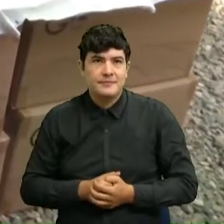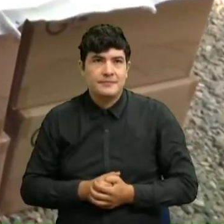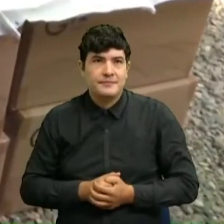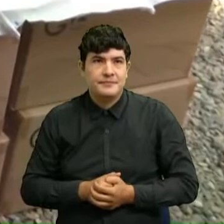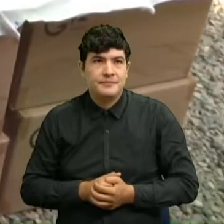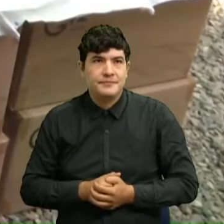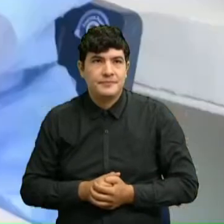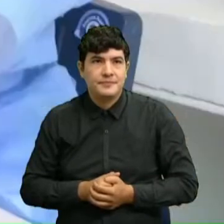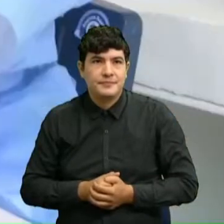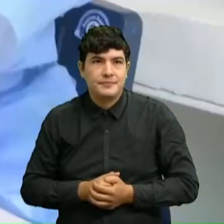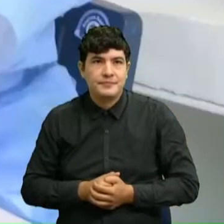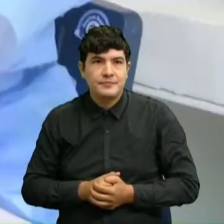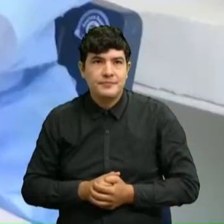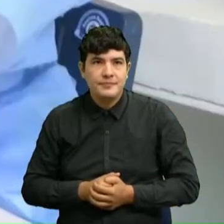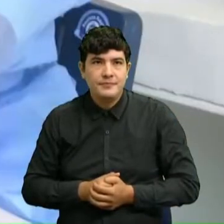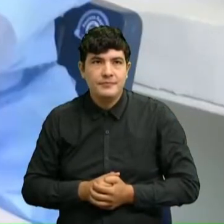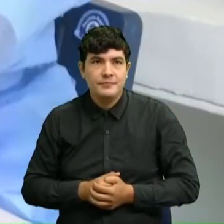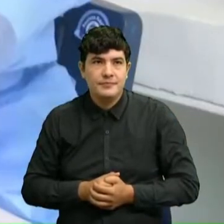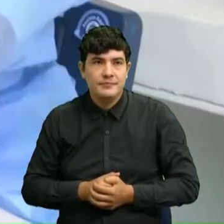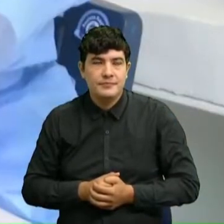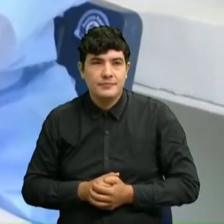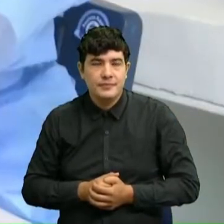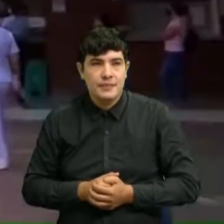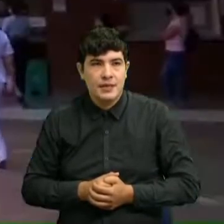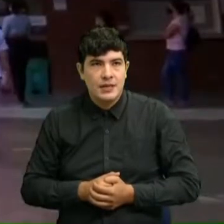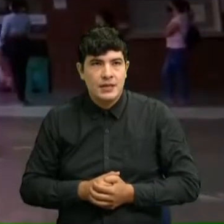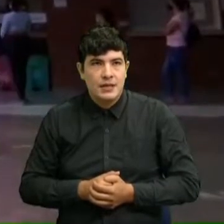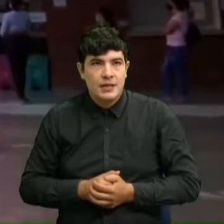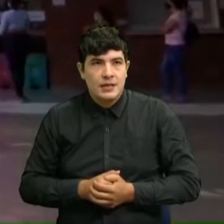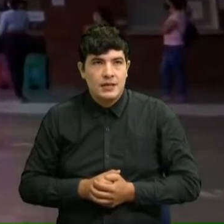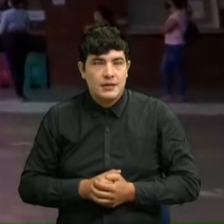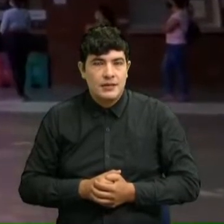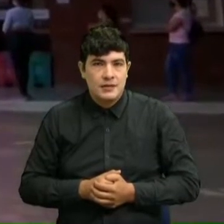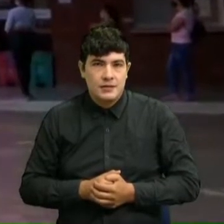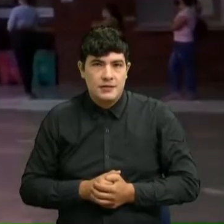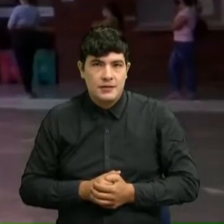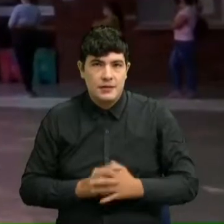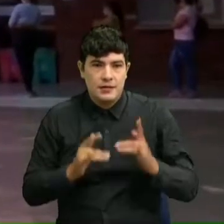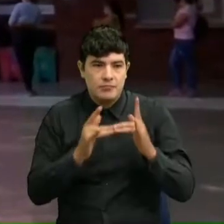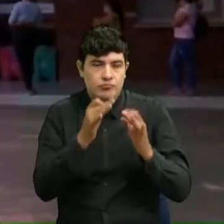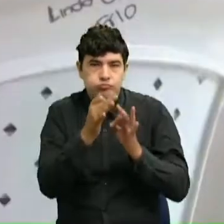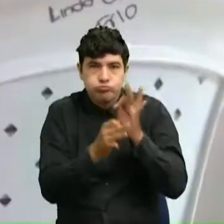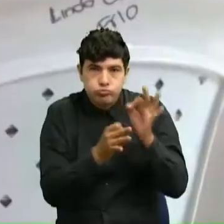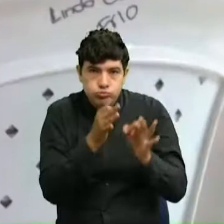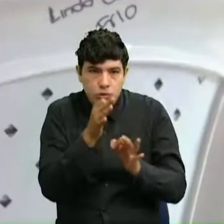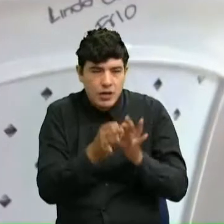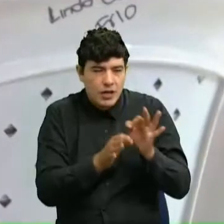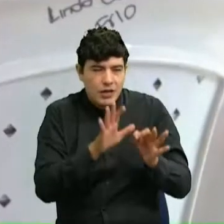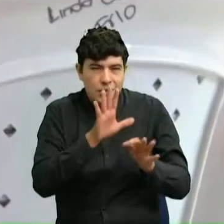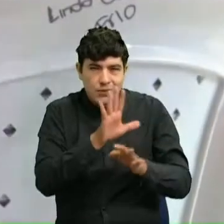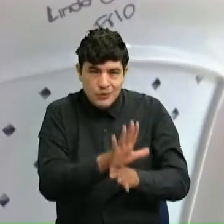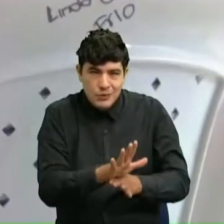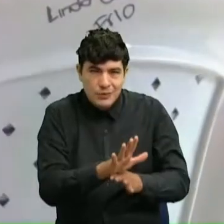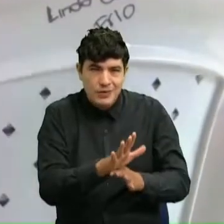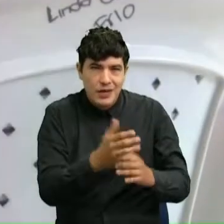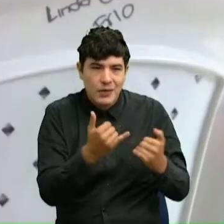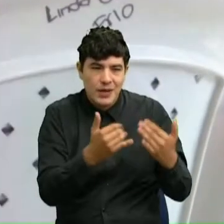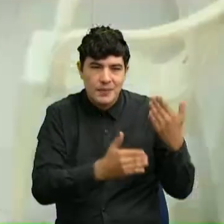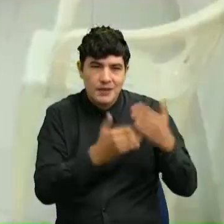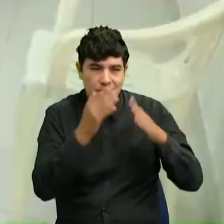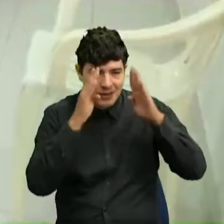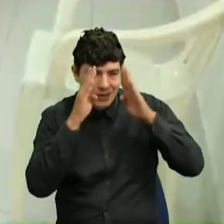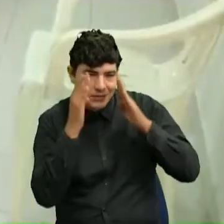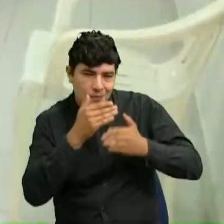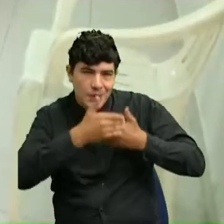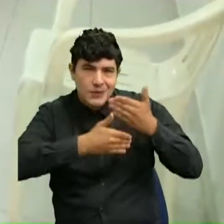llegaron a fortalecer los puntos básicos de atención y el hospital eran numerosos lugares en cúcuta donde se llevara a cabo el proceso de